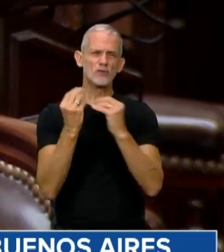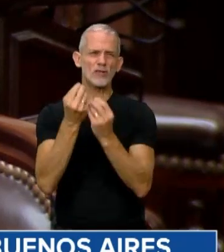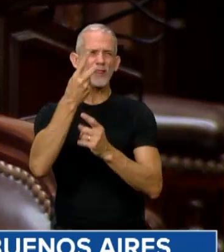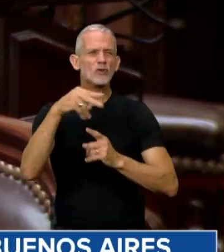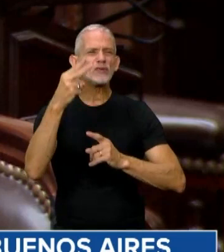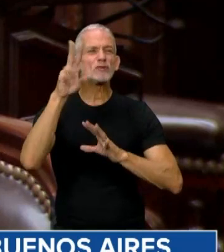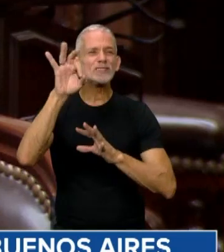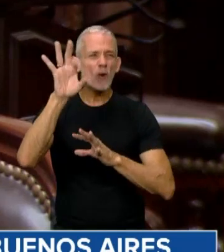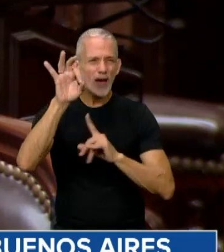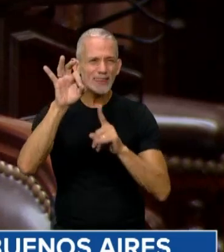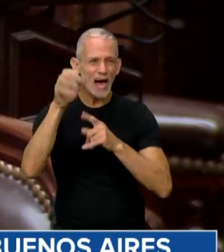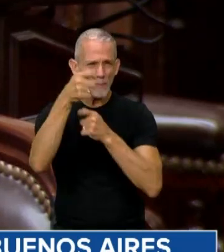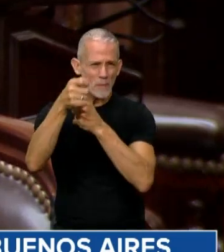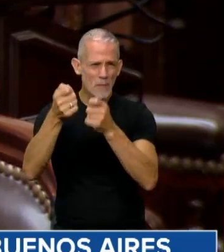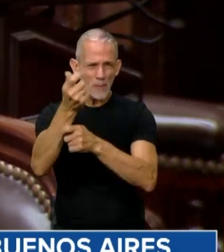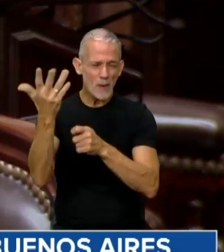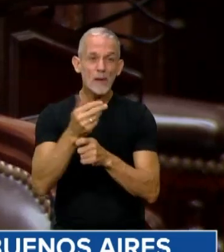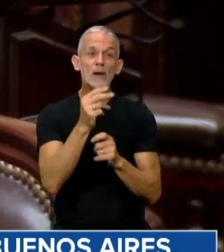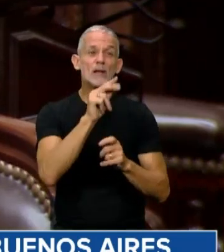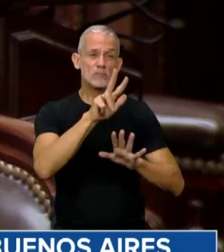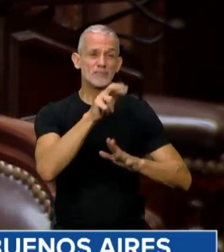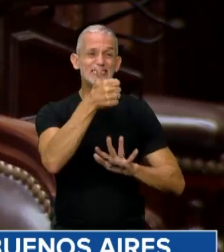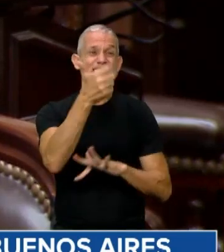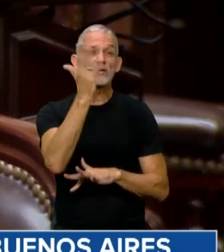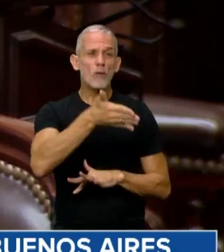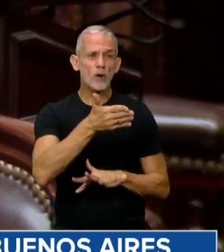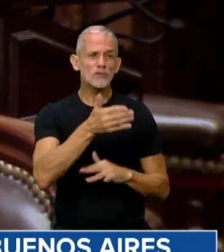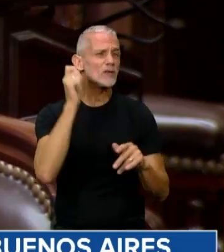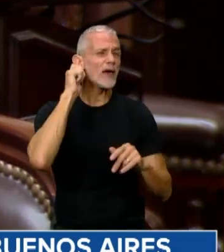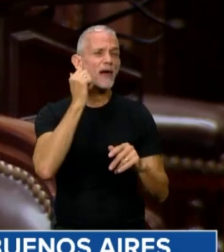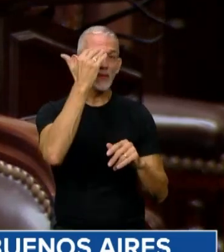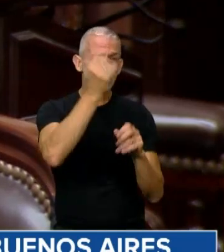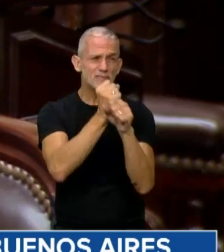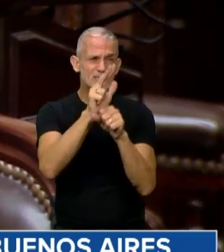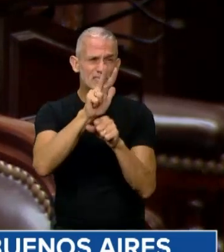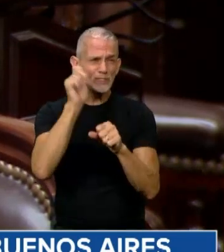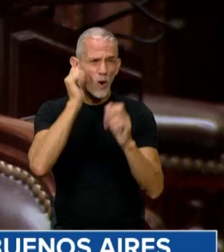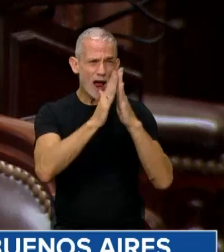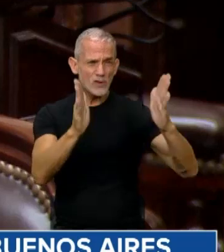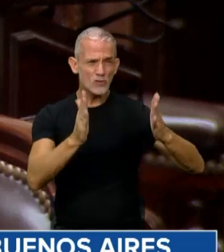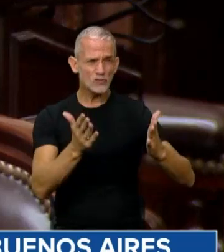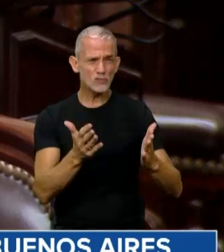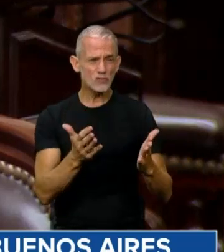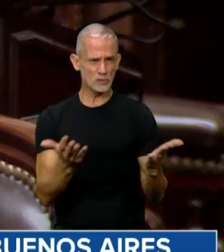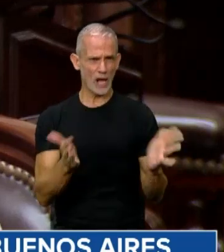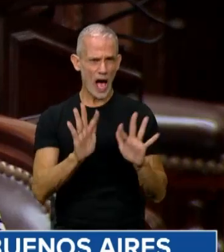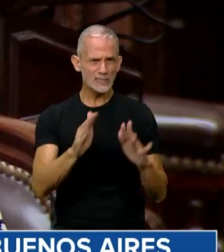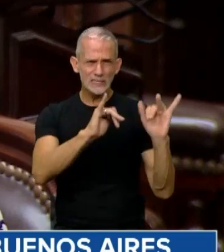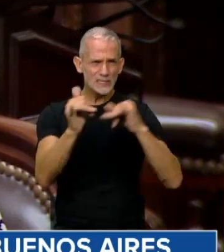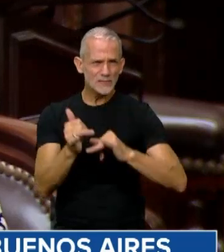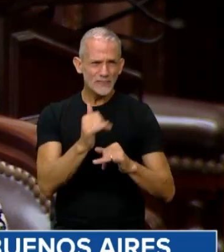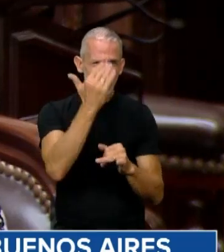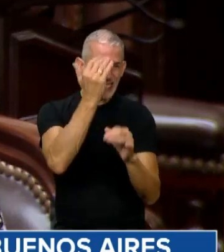250 asesinatos cometidos en este año es entre jóvenes de 15 y 35 años. Esto es lo que nos está obligando